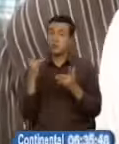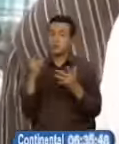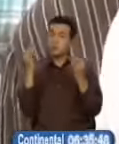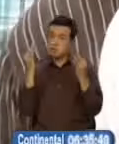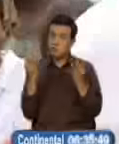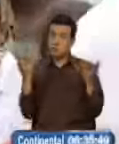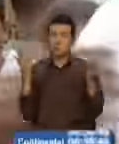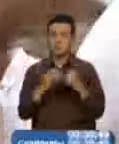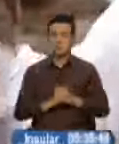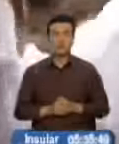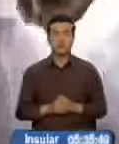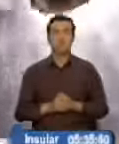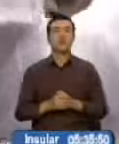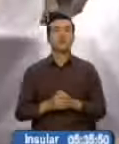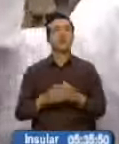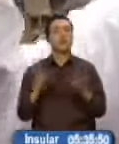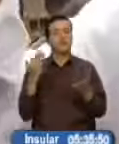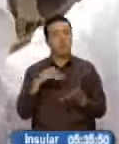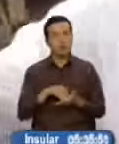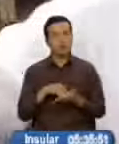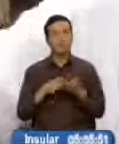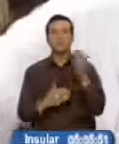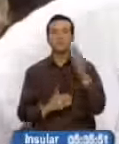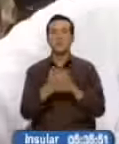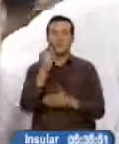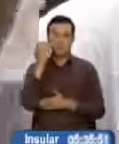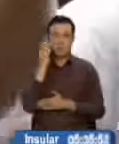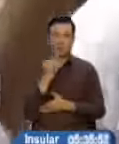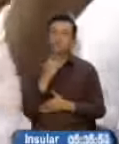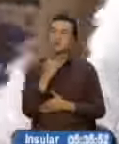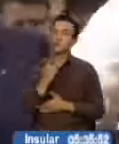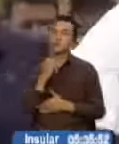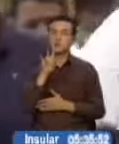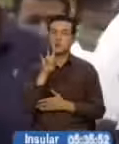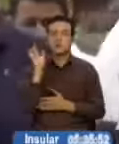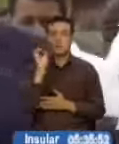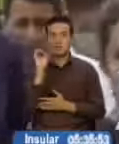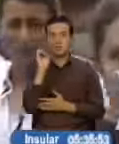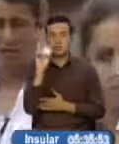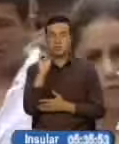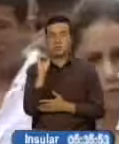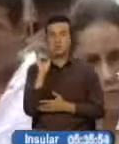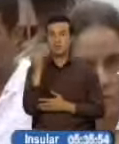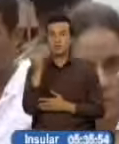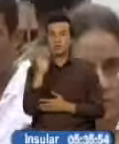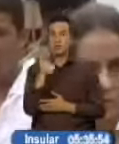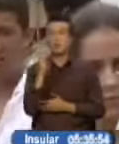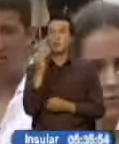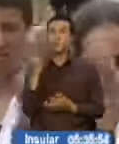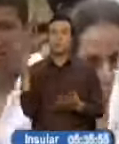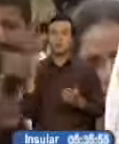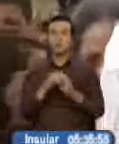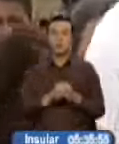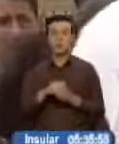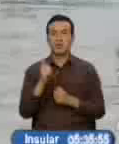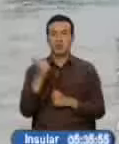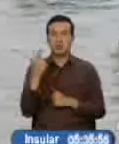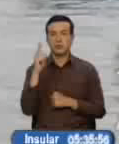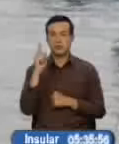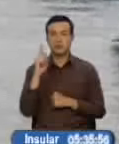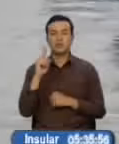días de octubre. Por enésima vez me han puesto una fecha de ofrecimiento, el 7 de octubre. ¿Y la inversión, presidente, cuánto es la inversión? Esto supera los 10